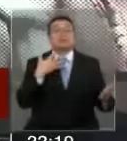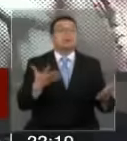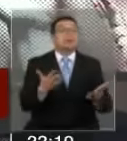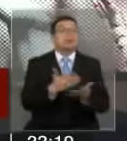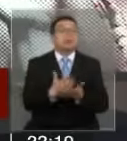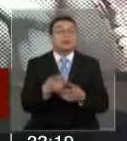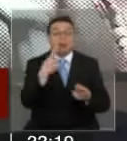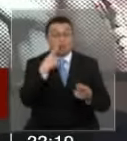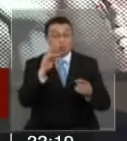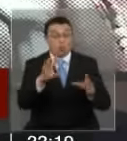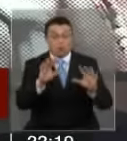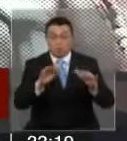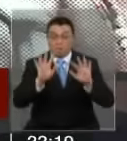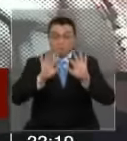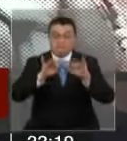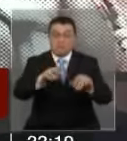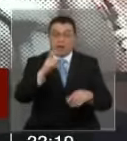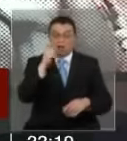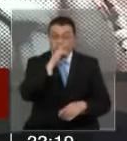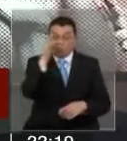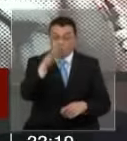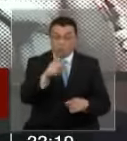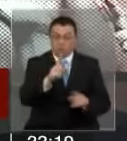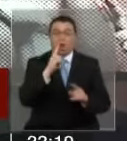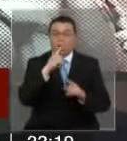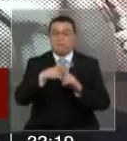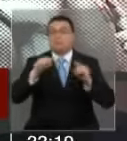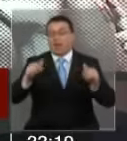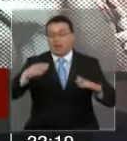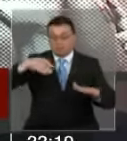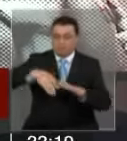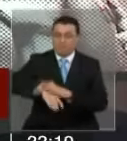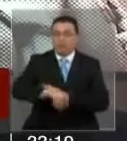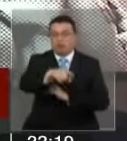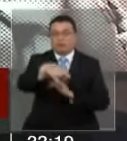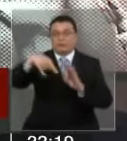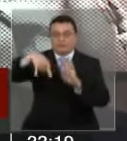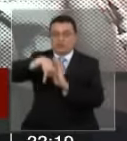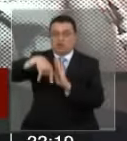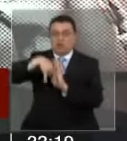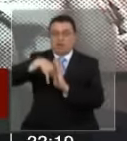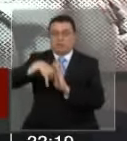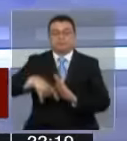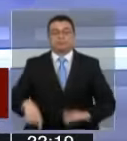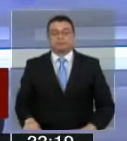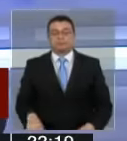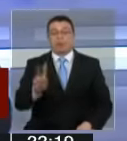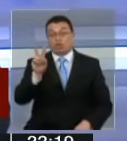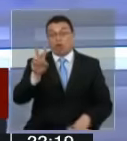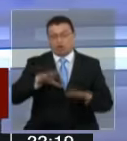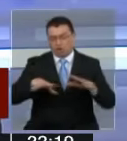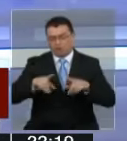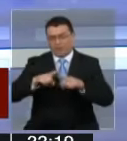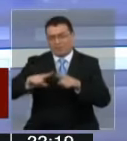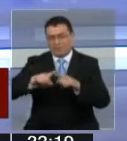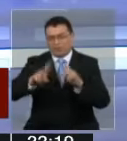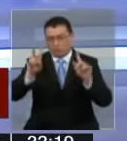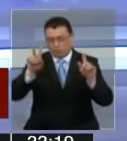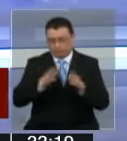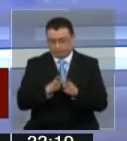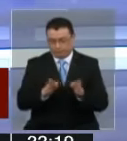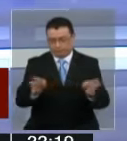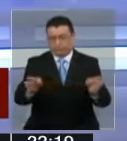ya no estamos hablando solamente de marea roja. Está claro, hay algo bastante más profundo en Chiloé. Yo creo que hay dos cosas distintas, ¿cierto? Hay una, por